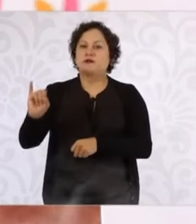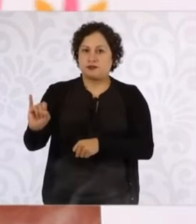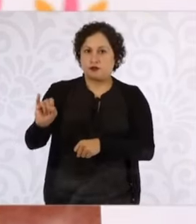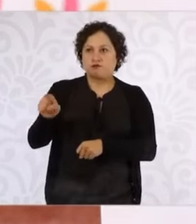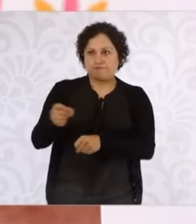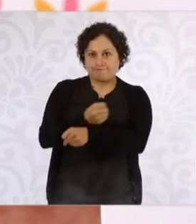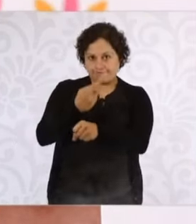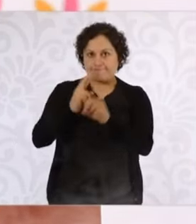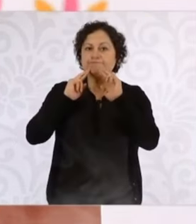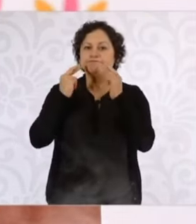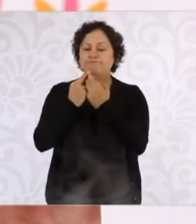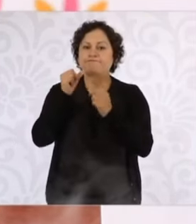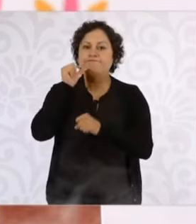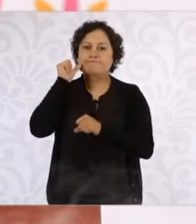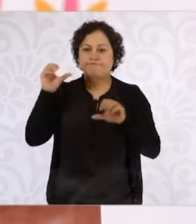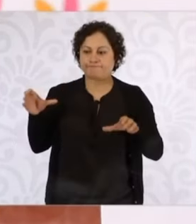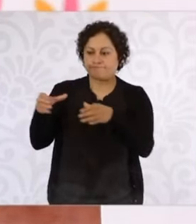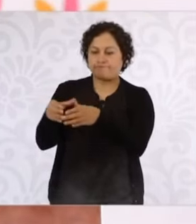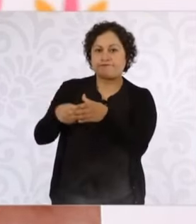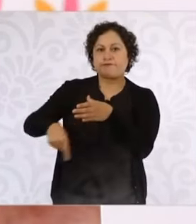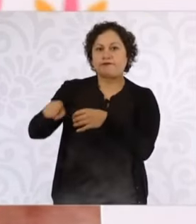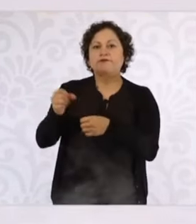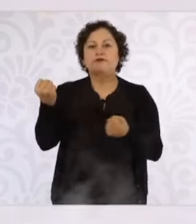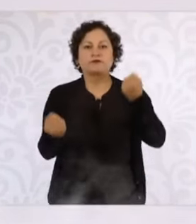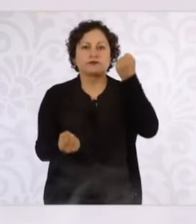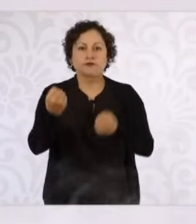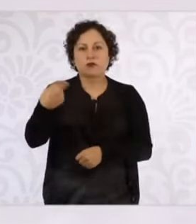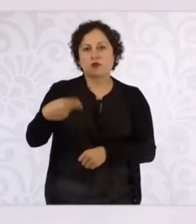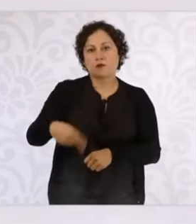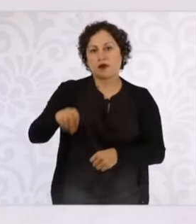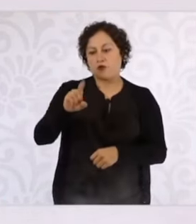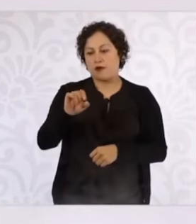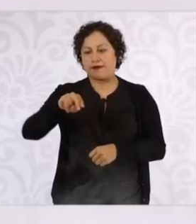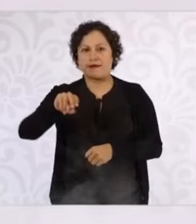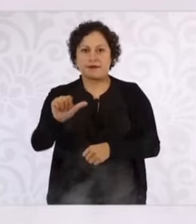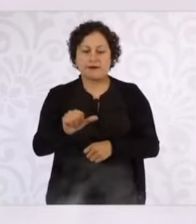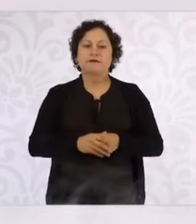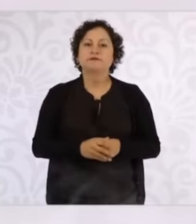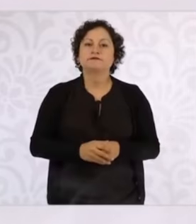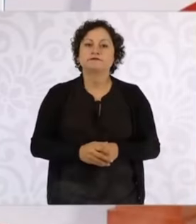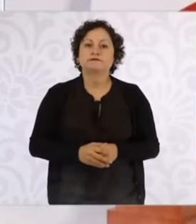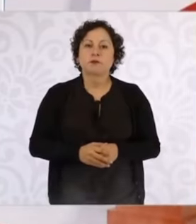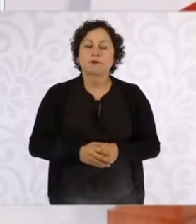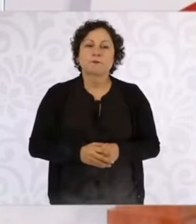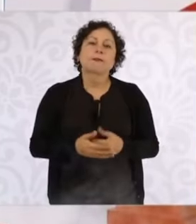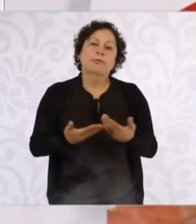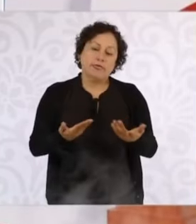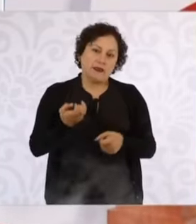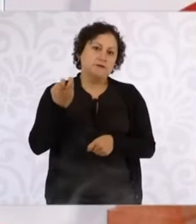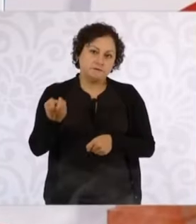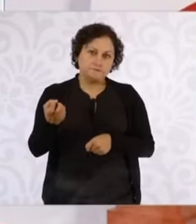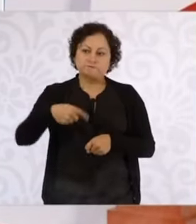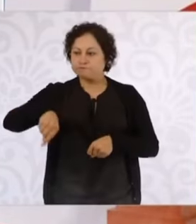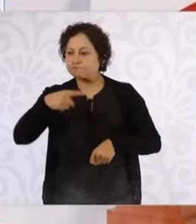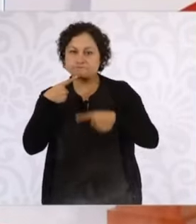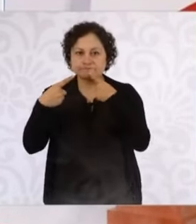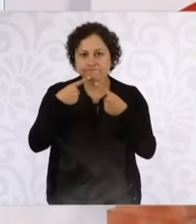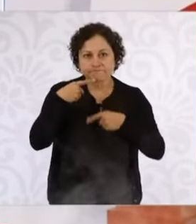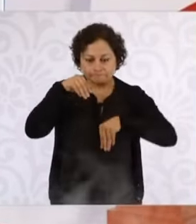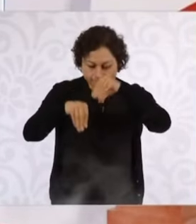Innovación. El vehículo se llama Olinia y se está trabajando con